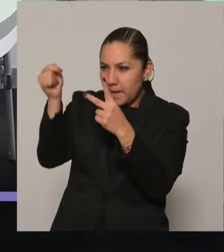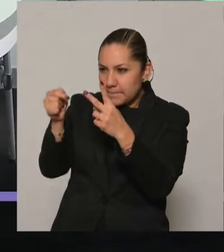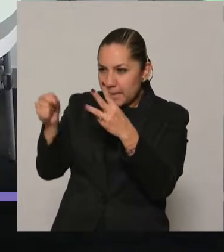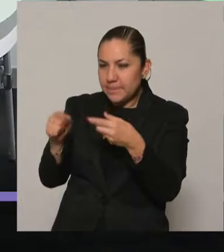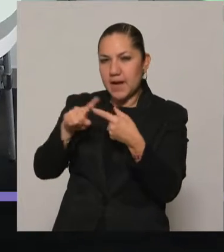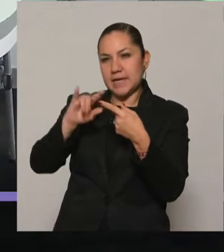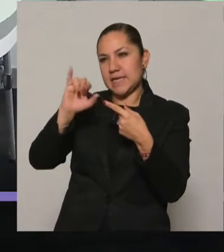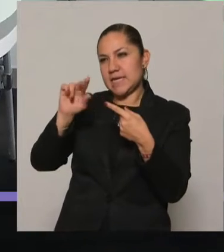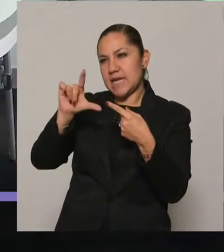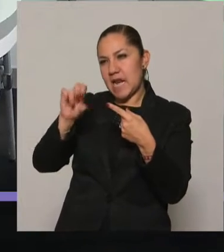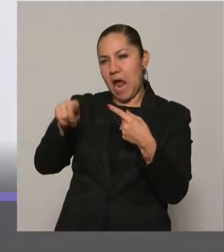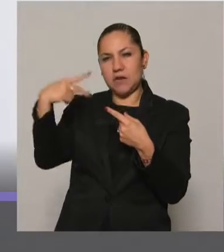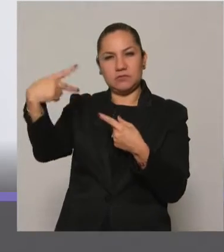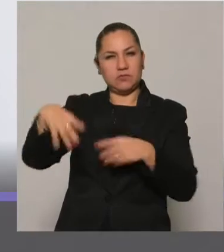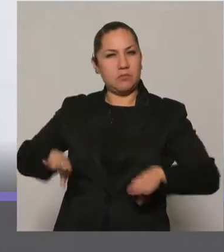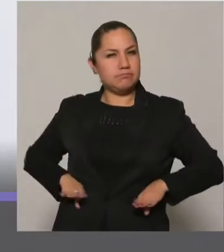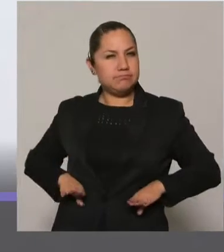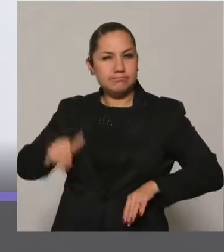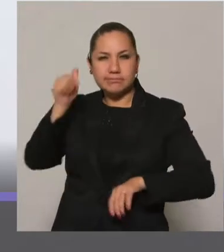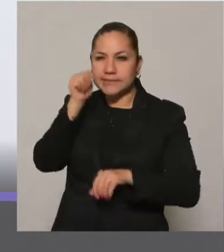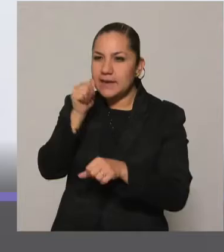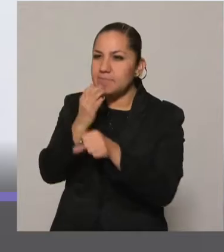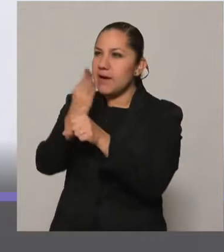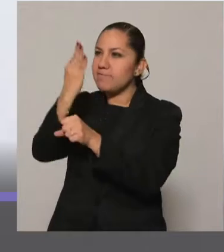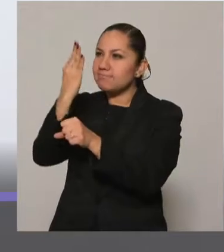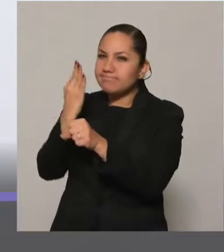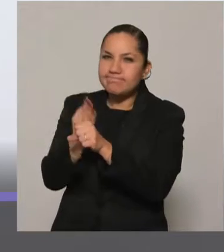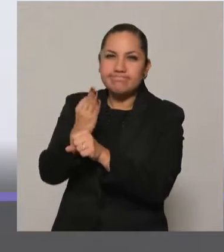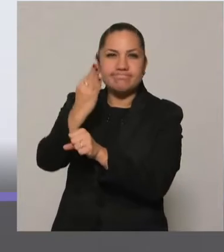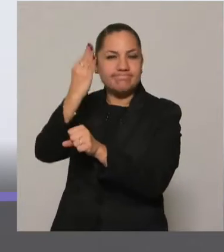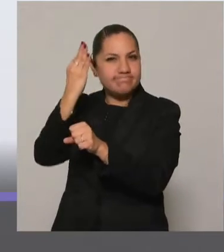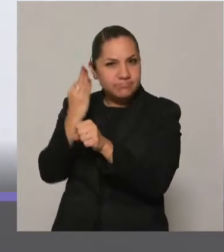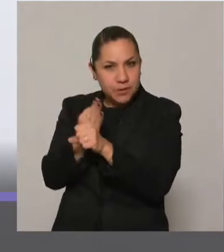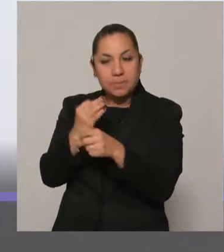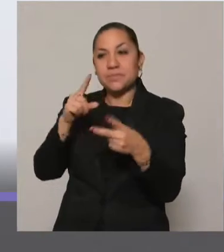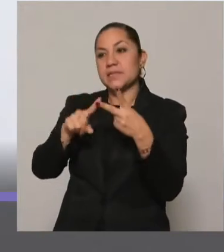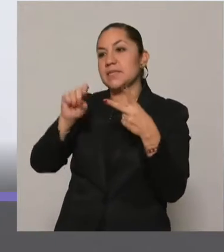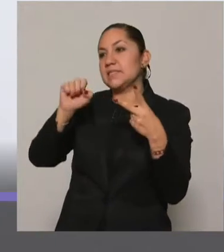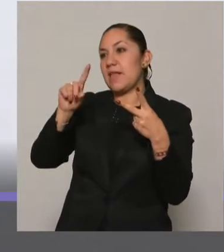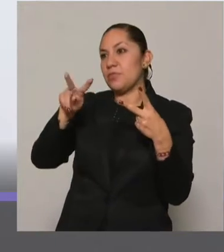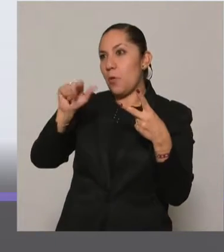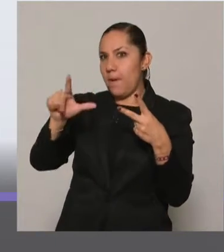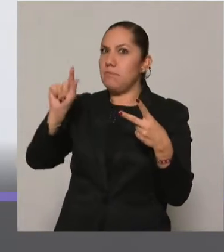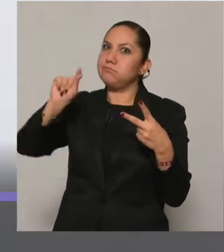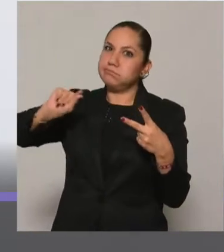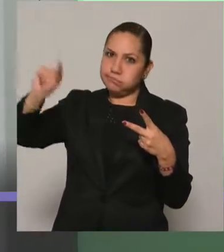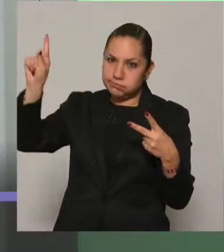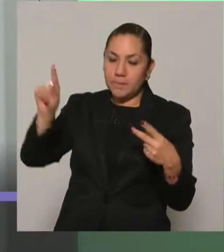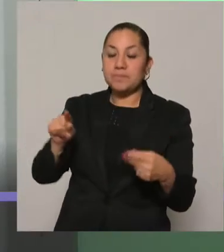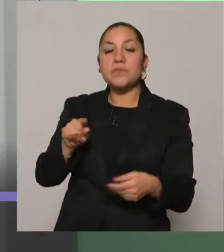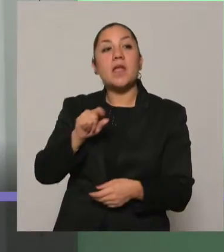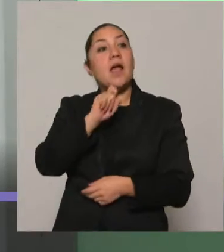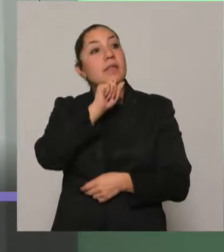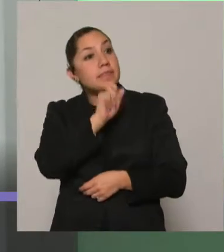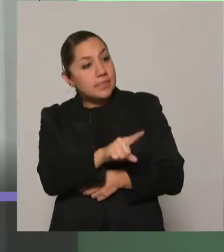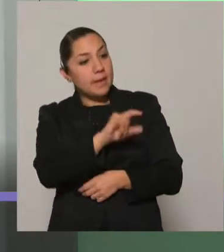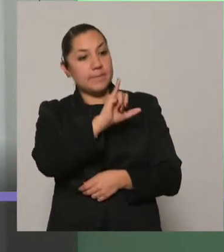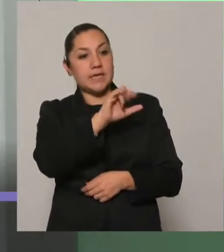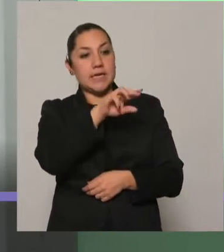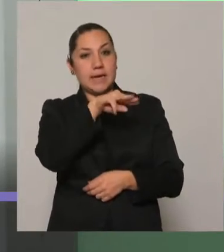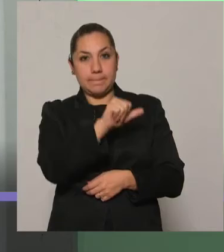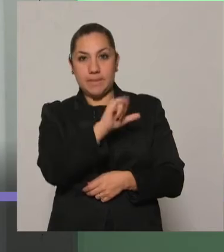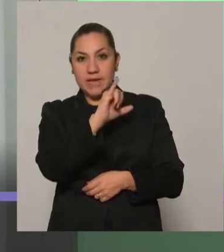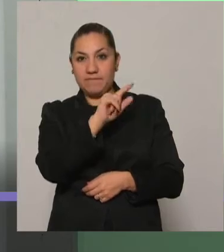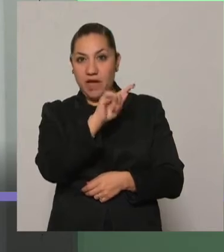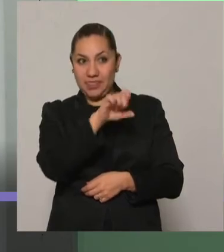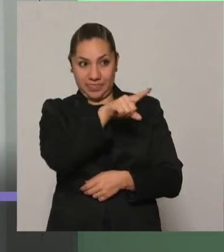es un cómico y siempre hay garantía con él. Así es. ¿No? Y Lupita Sandoval también. Ajá, y Irma Infante canta en vivo, hay